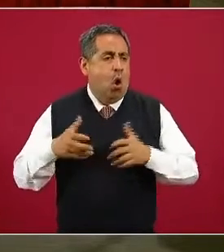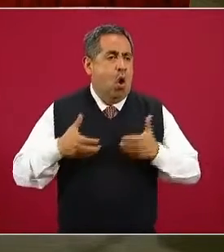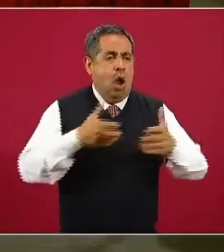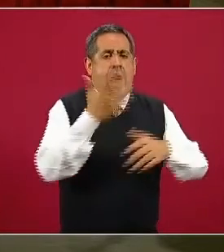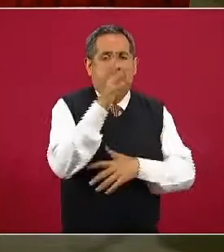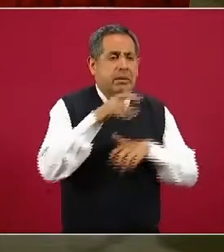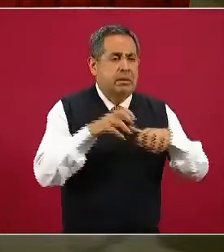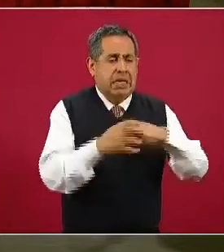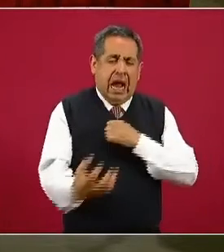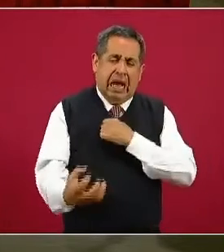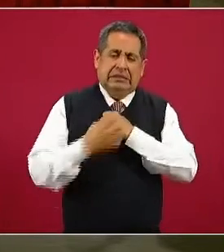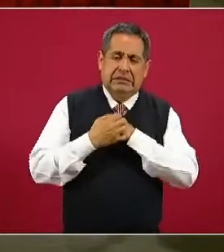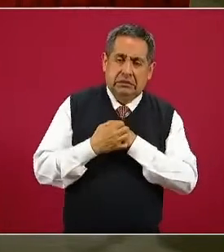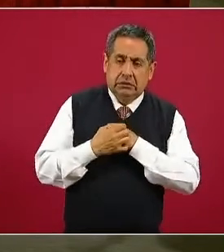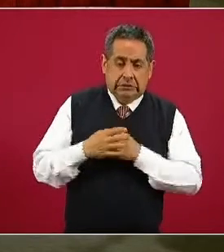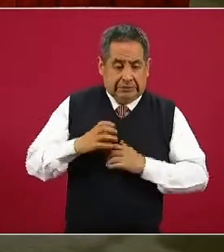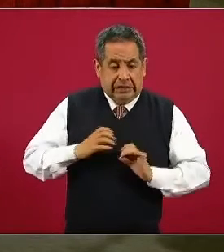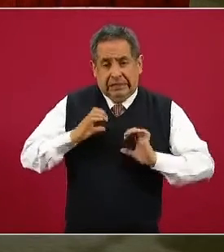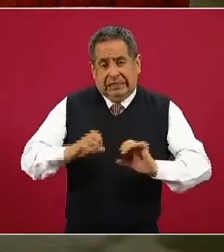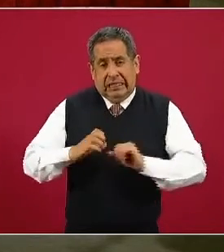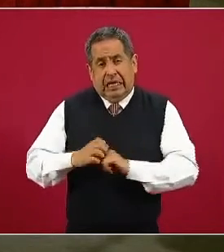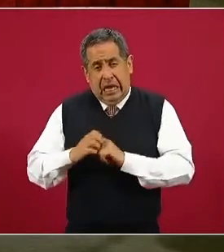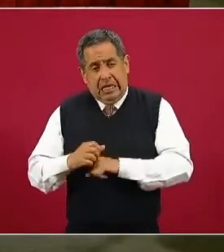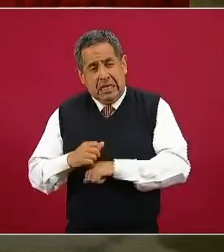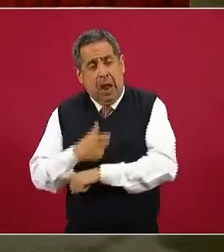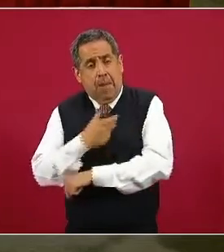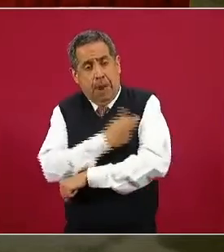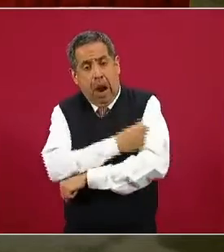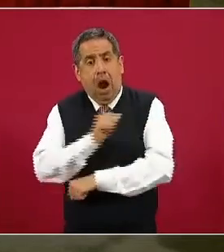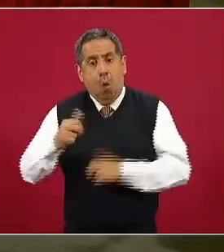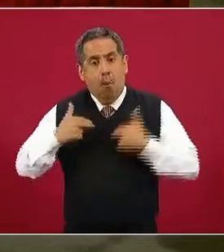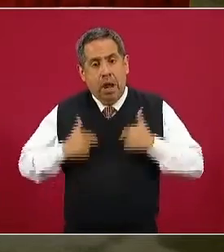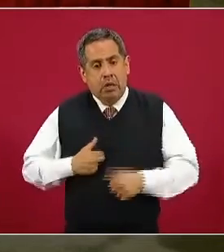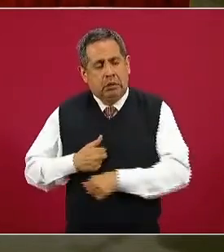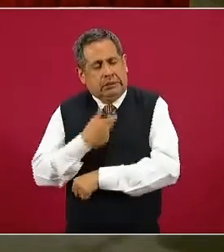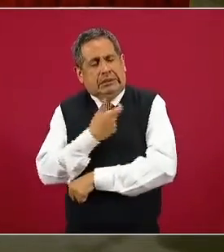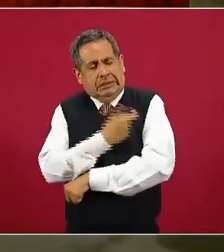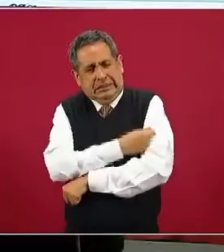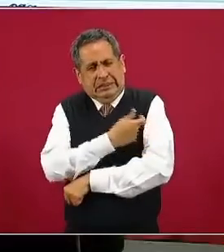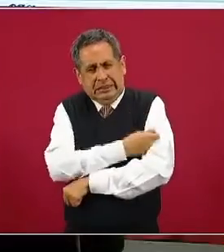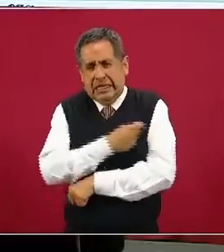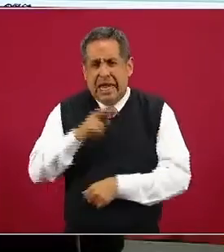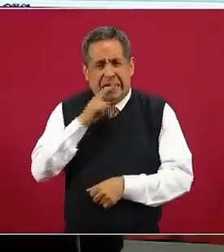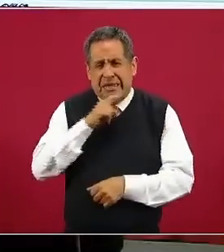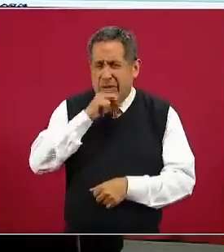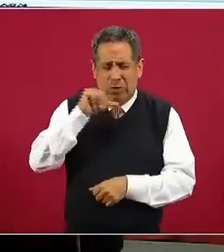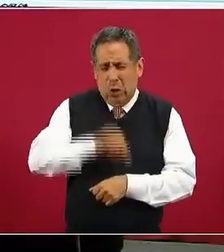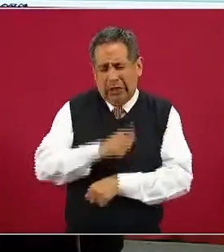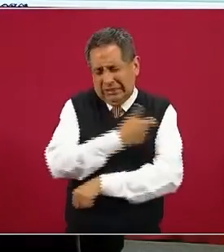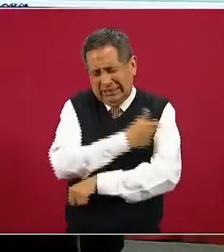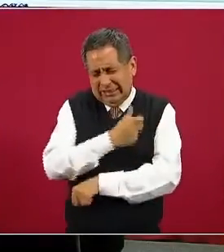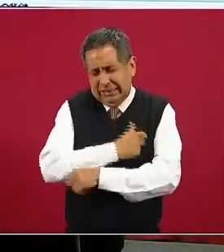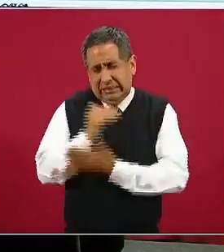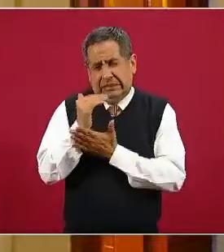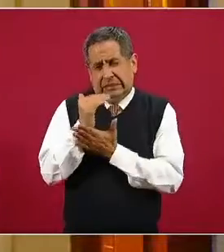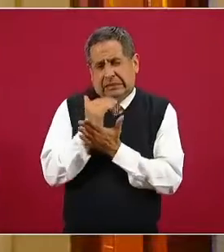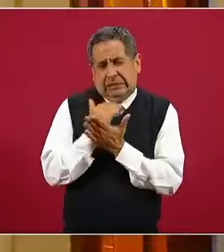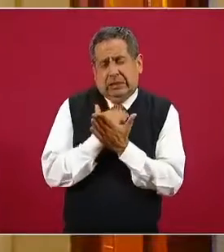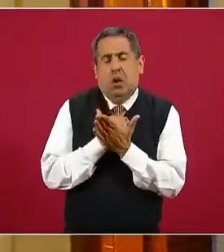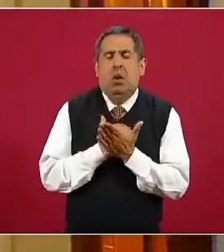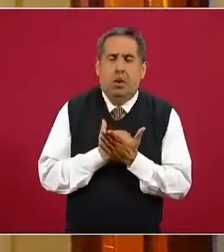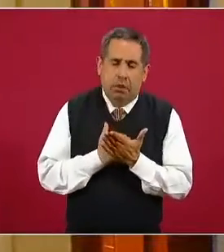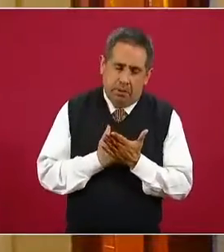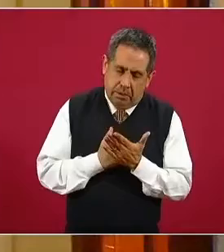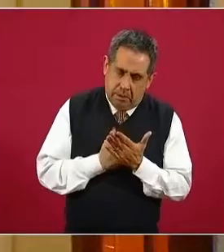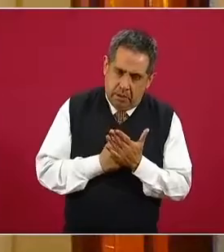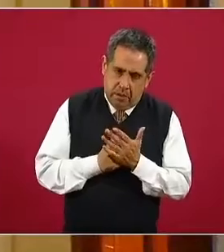salvaje, hay vacunas ya para humanos que se pueden aplicar rápidamente, y con eso disminuye con mucho